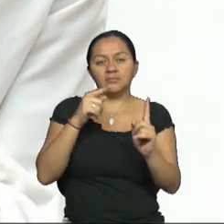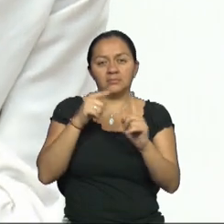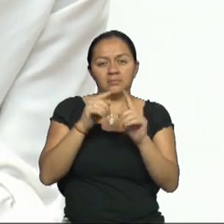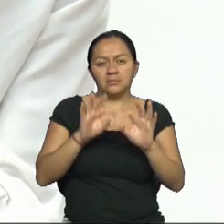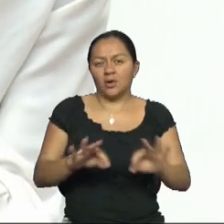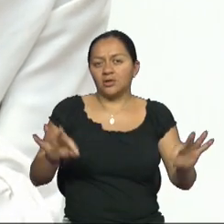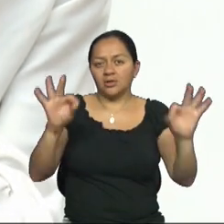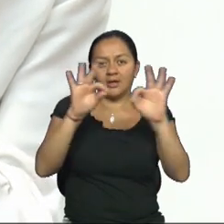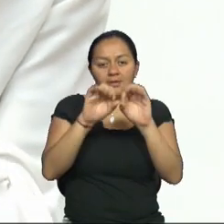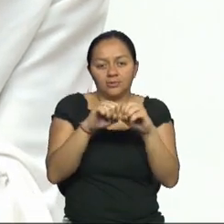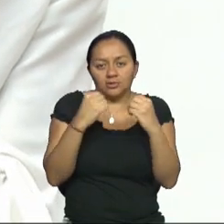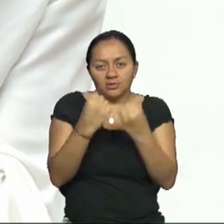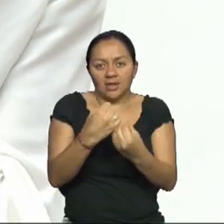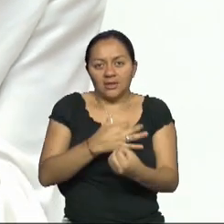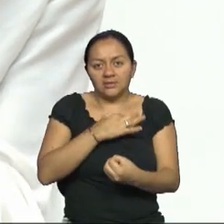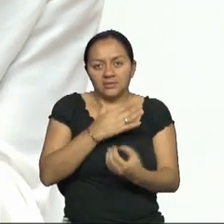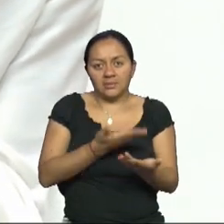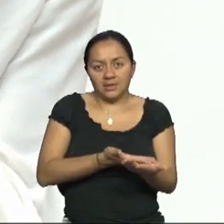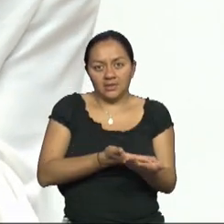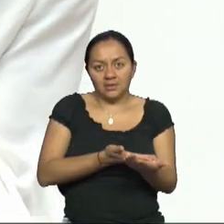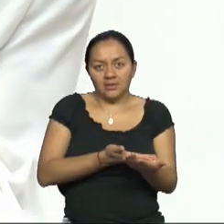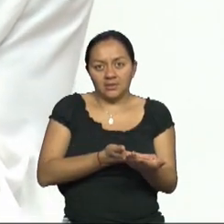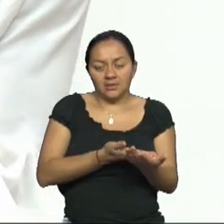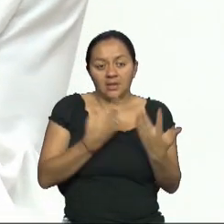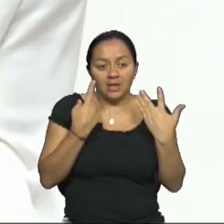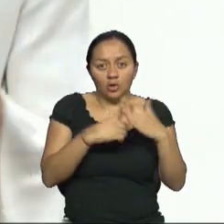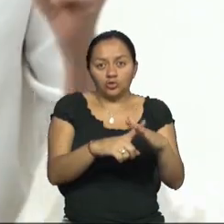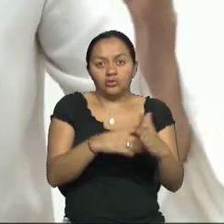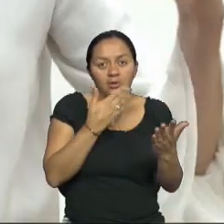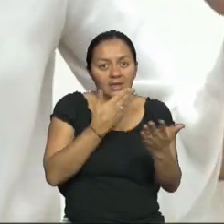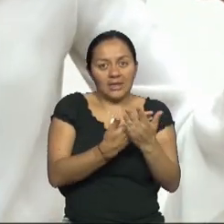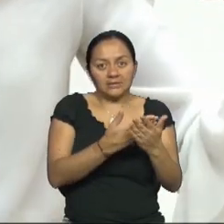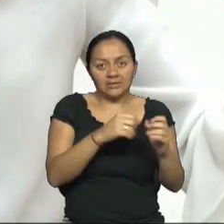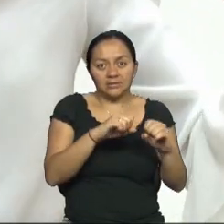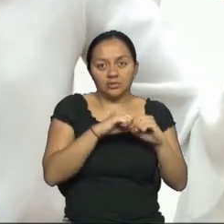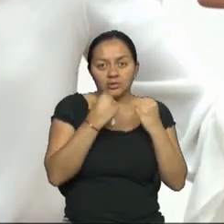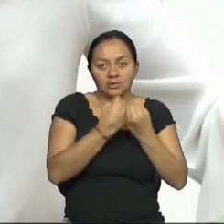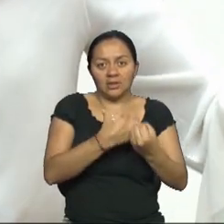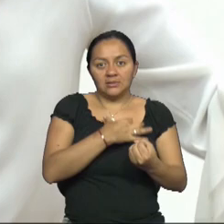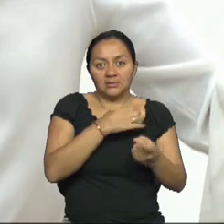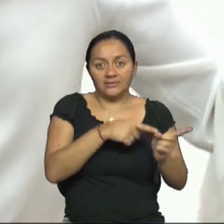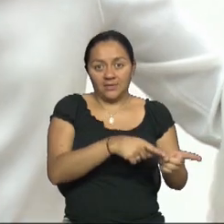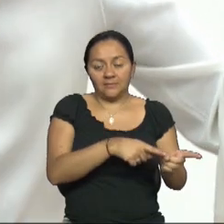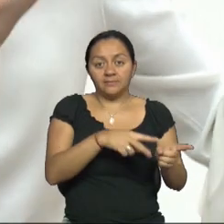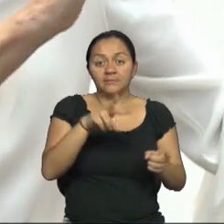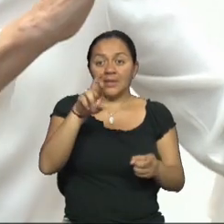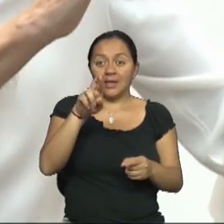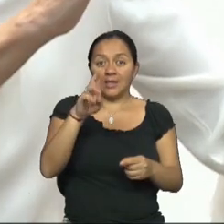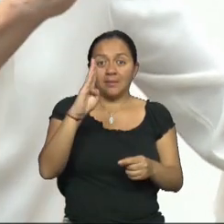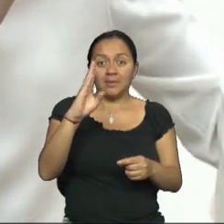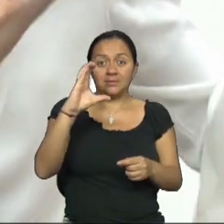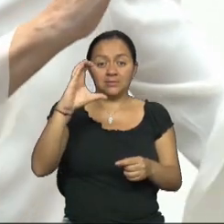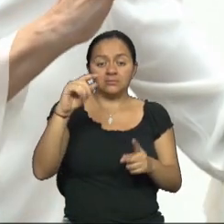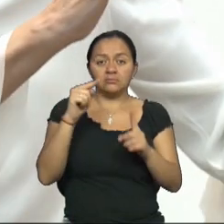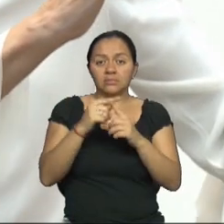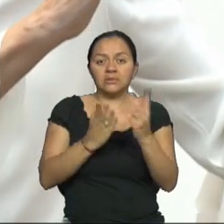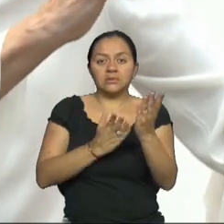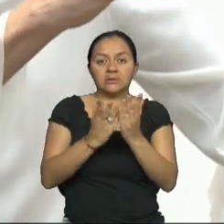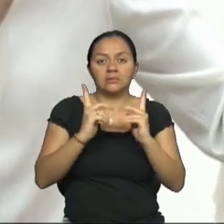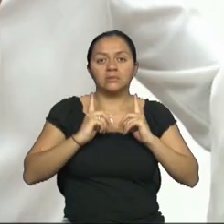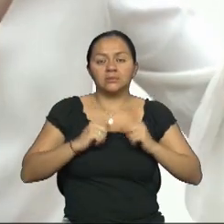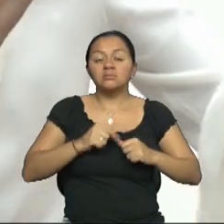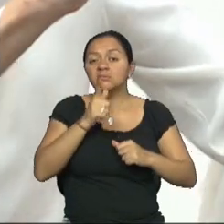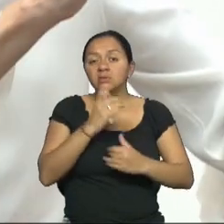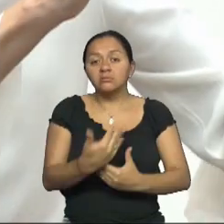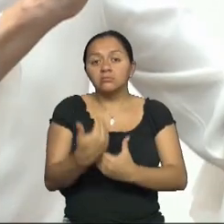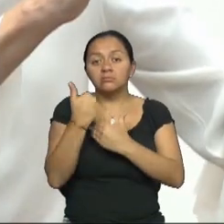definitivamente. Es la inclusión, yo diría que la rehabilitación como servicios de salud es